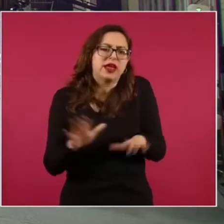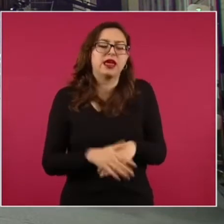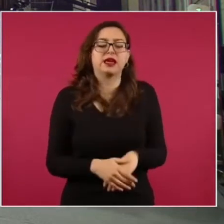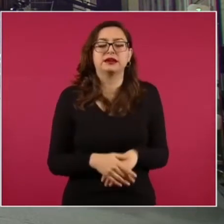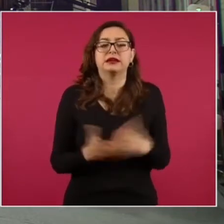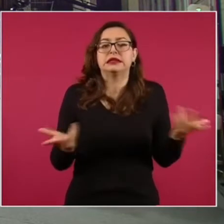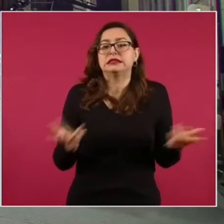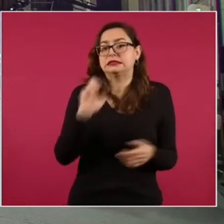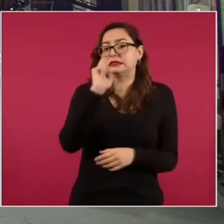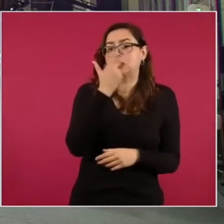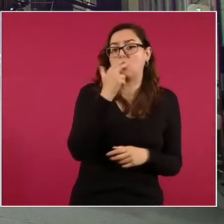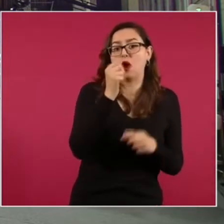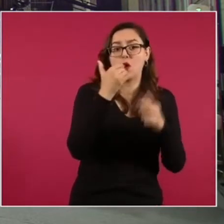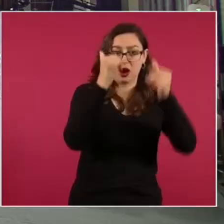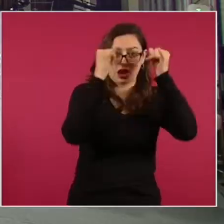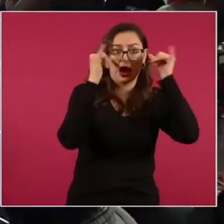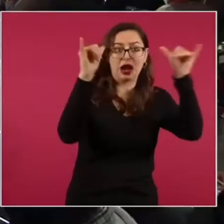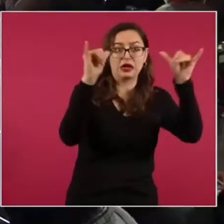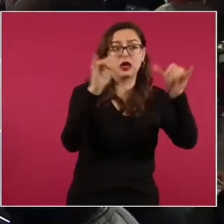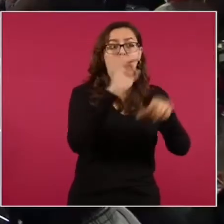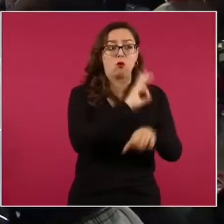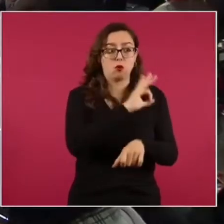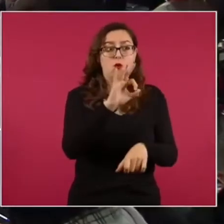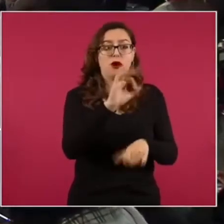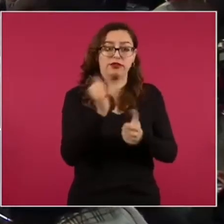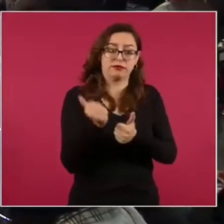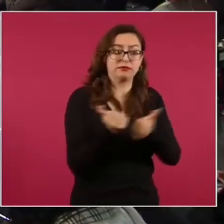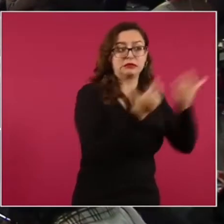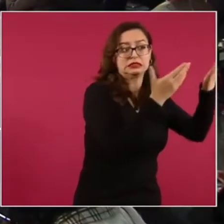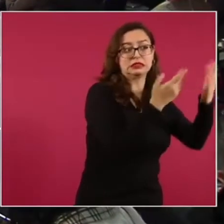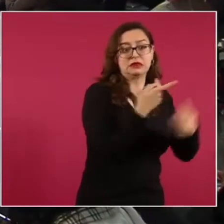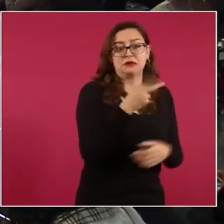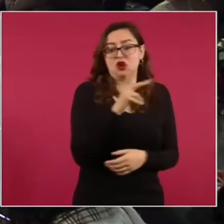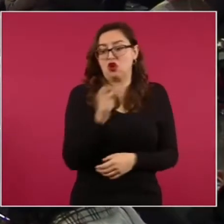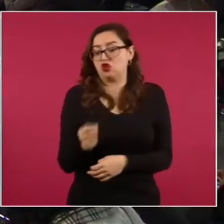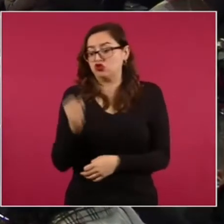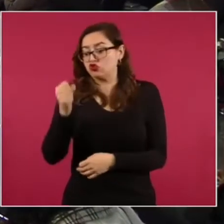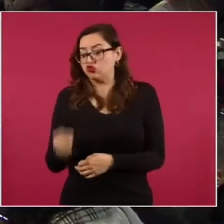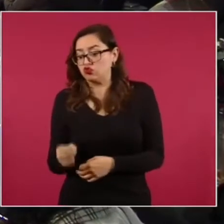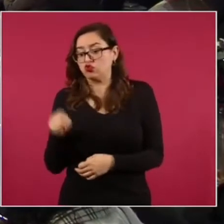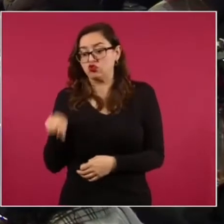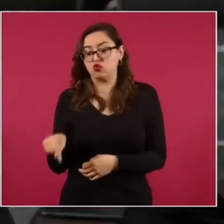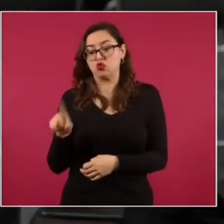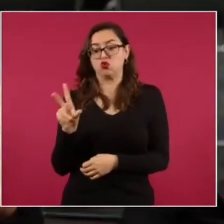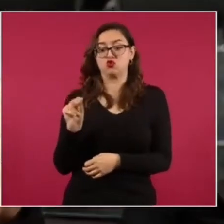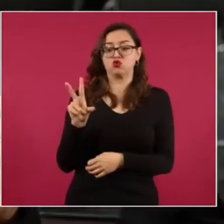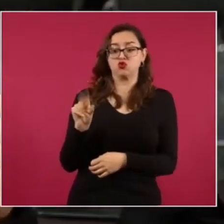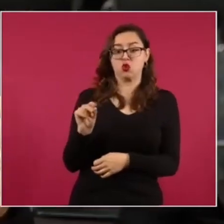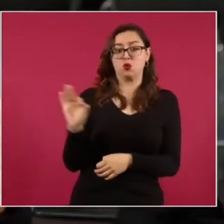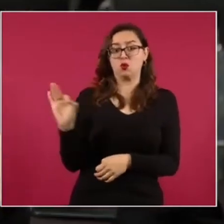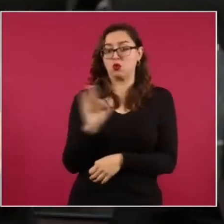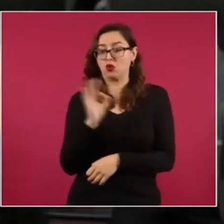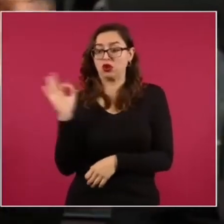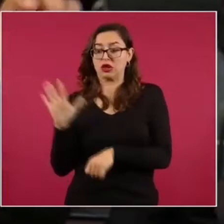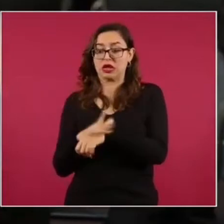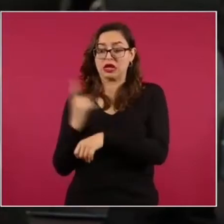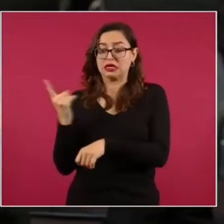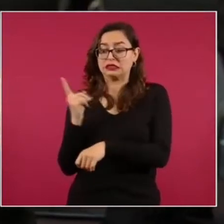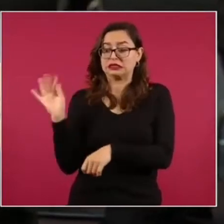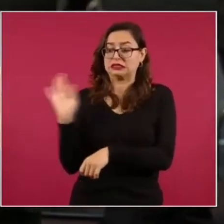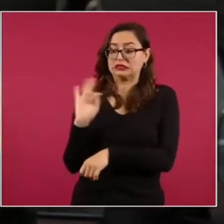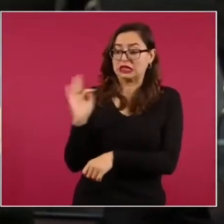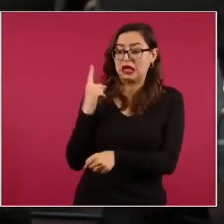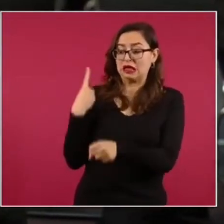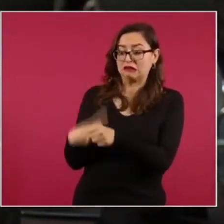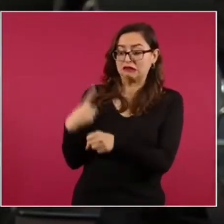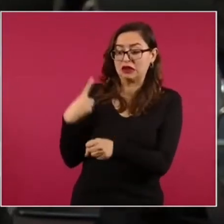Unidos, pero en el sur o en el sureste no, porque tienen problemas con enfermedades de los animales, entonces son